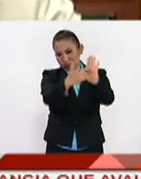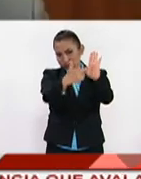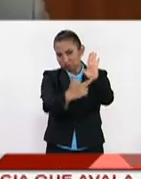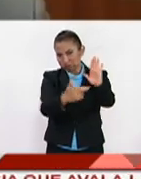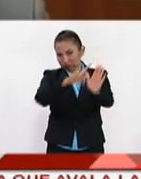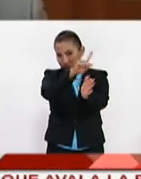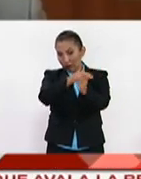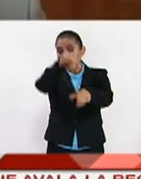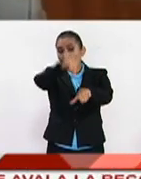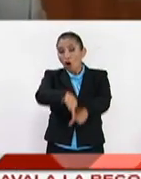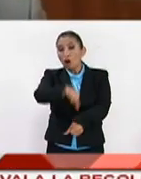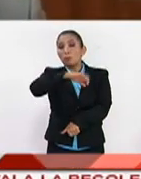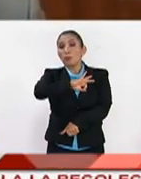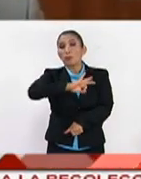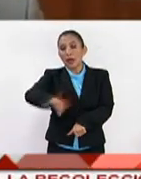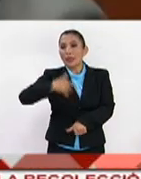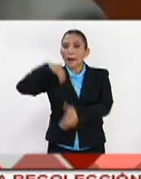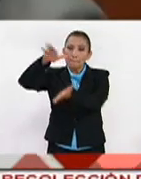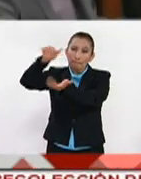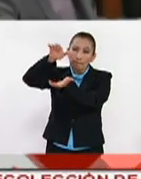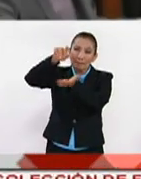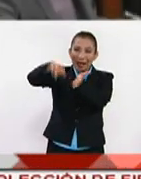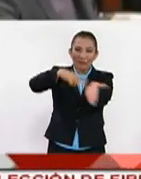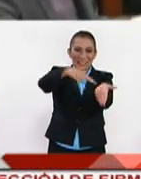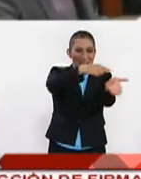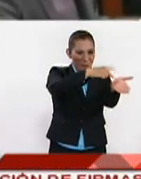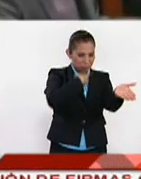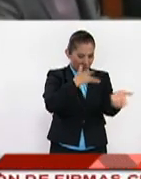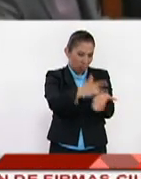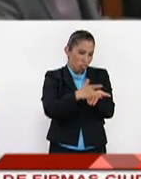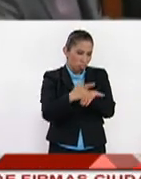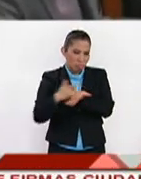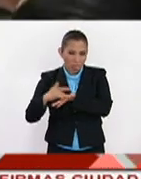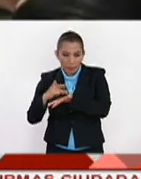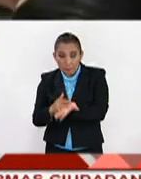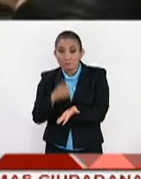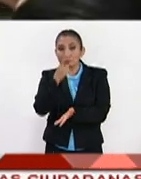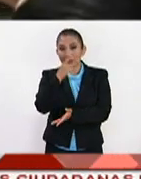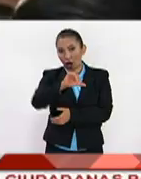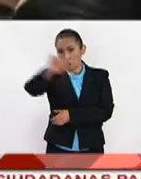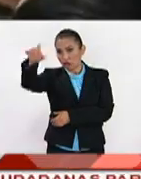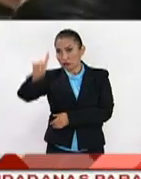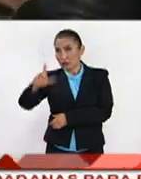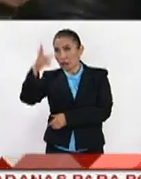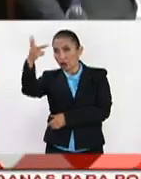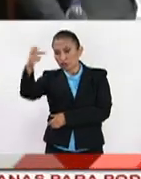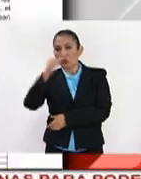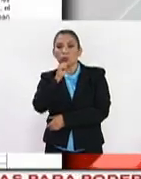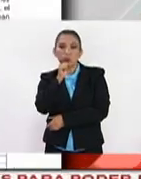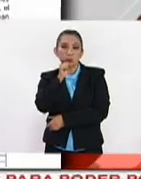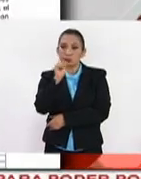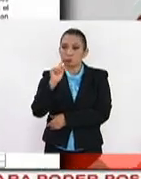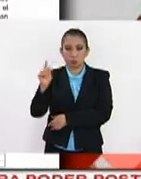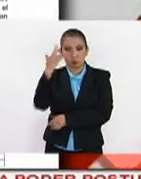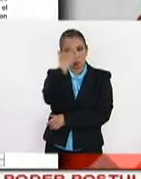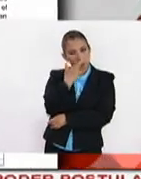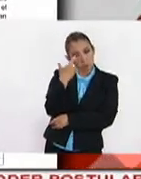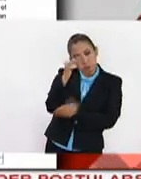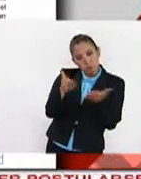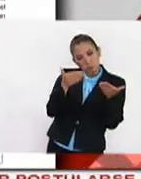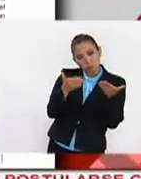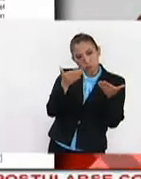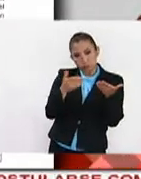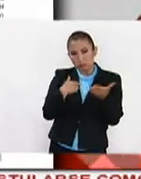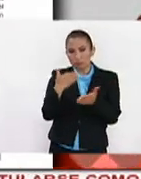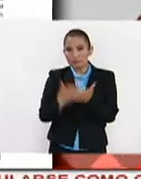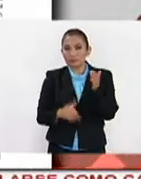lo que a partir de hoy podrán comenzar a recolectar firmas de apoyo de los ciudadanos. Dijo que otras 38 aún están en etapa de revisión, les